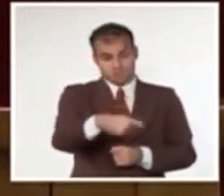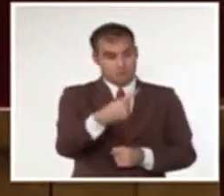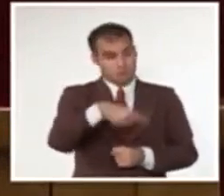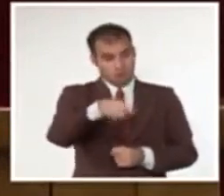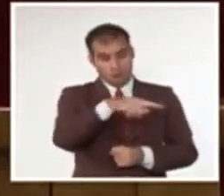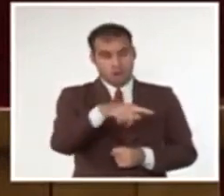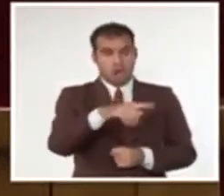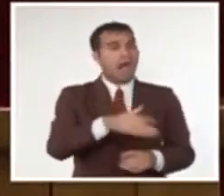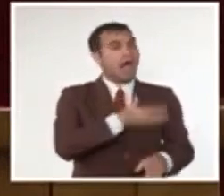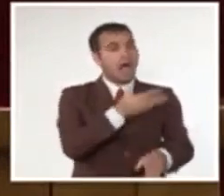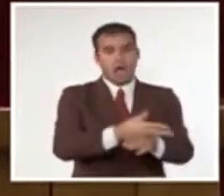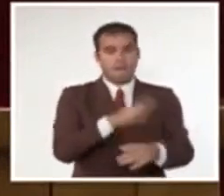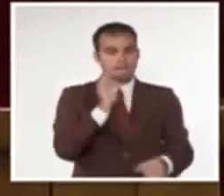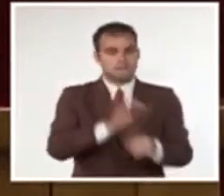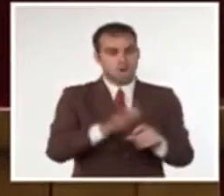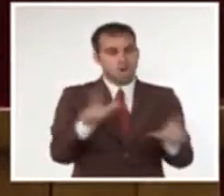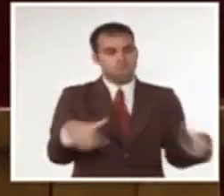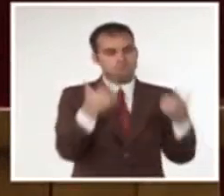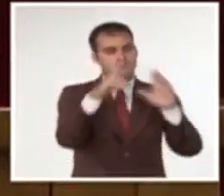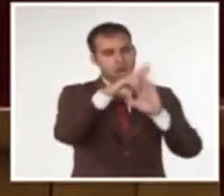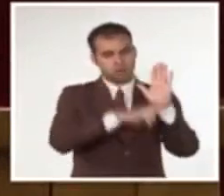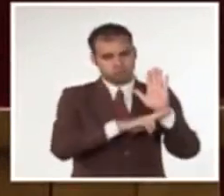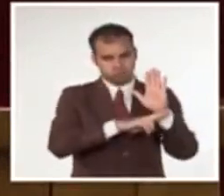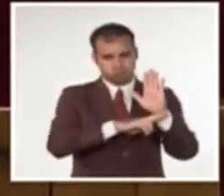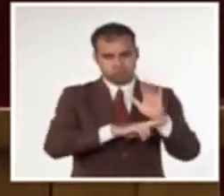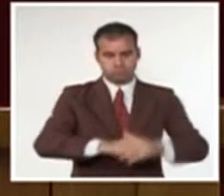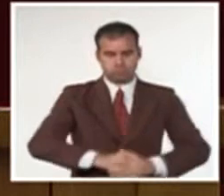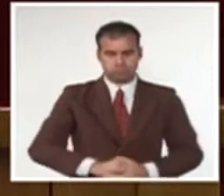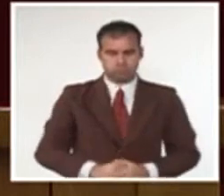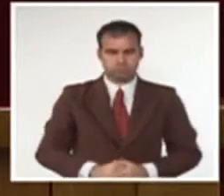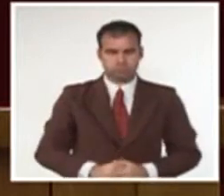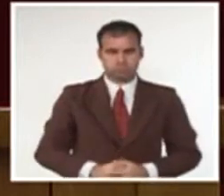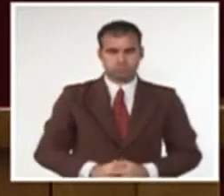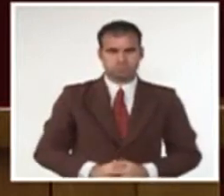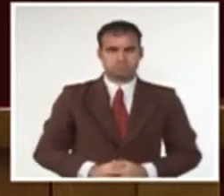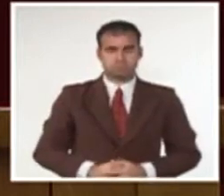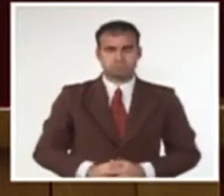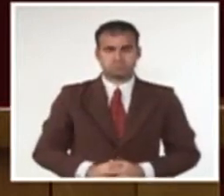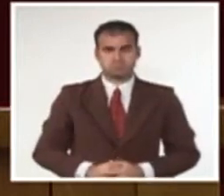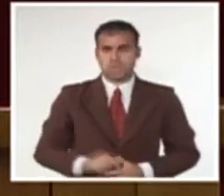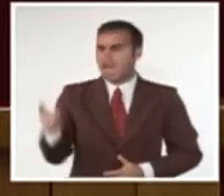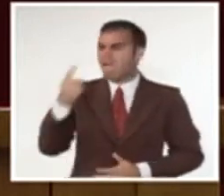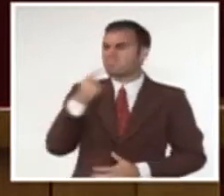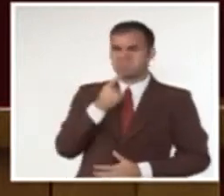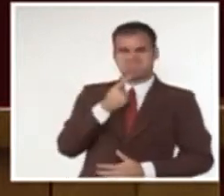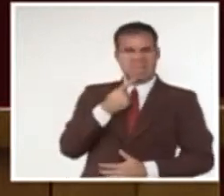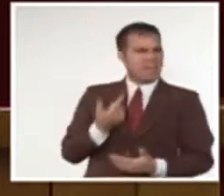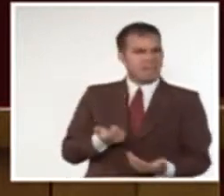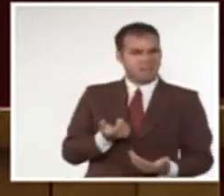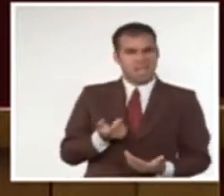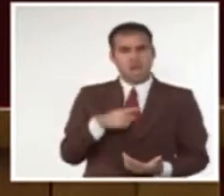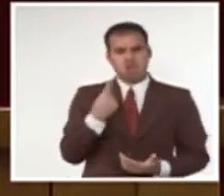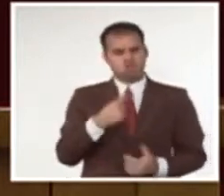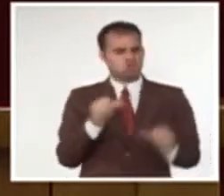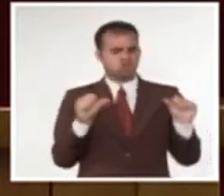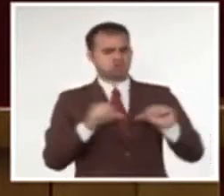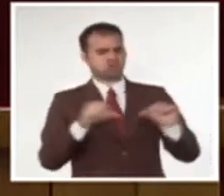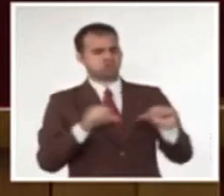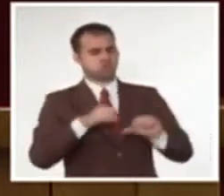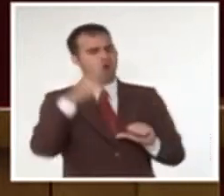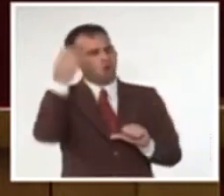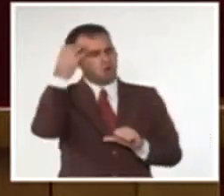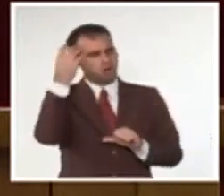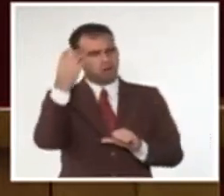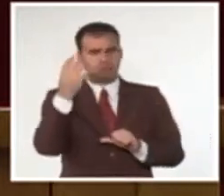la ejecución de las resoluciones judiciales. Nos tildan de tiranía o dictadura, pero es en